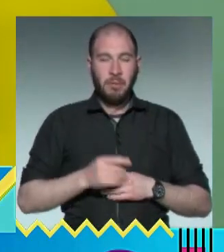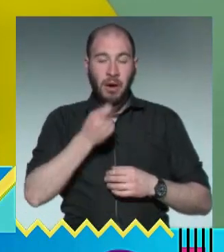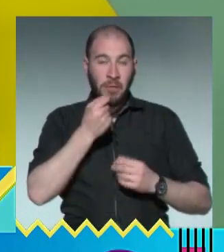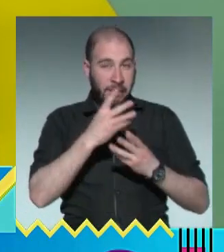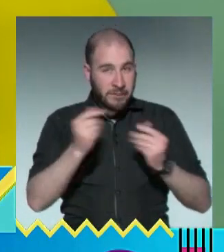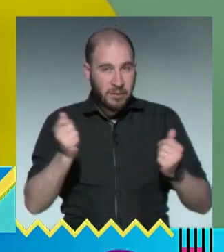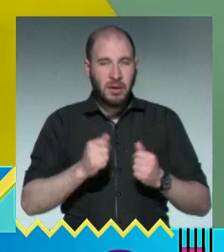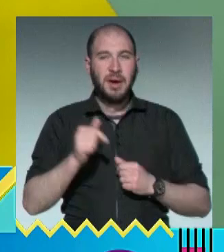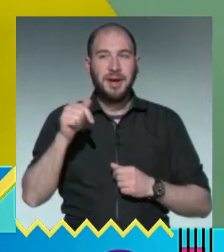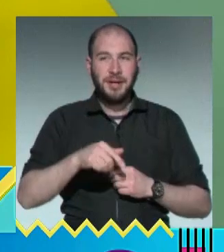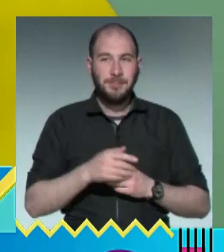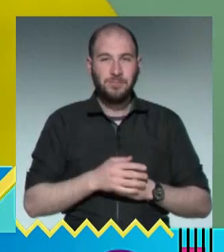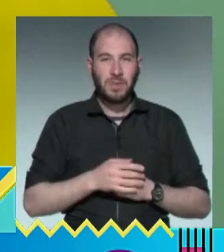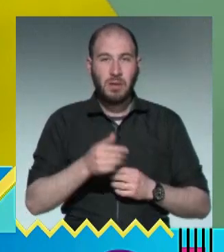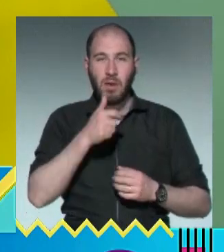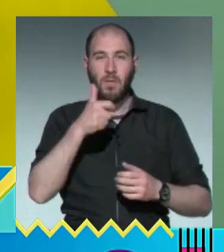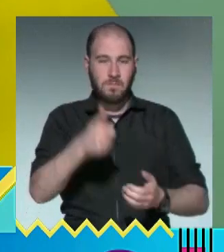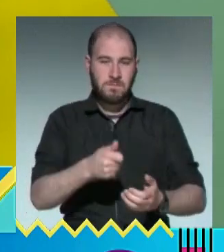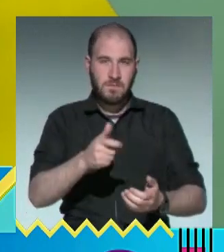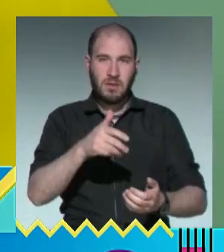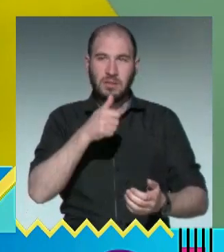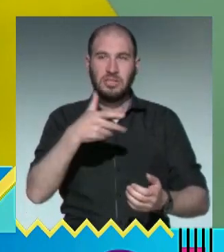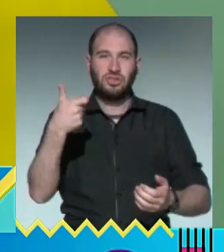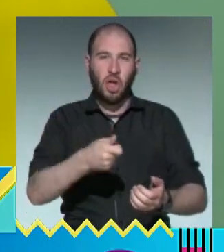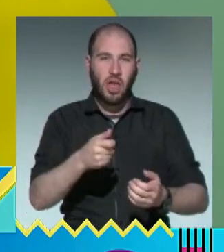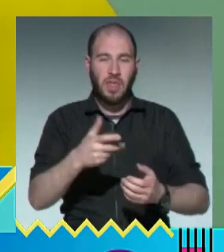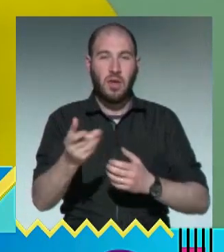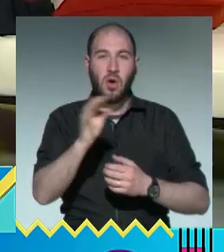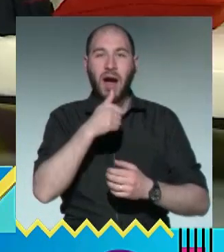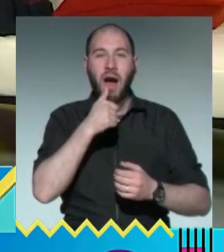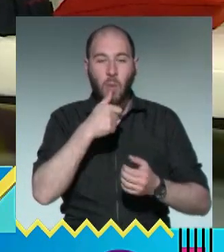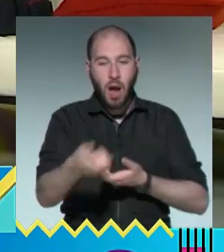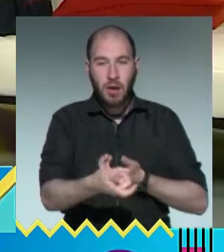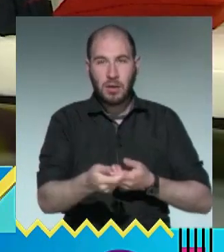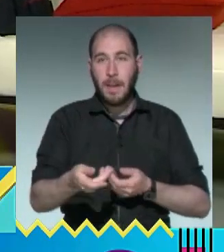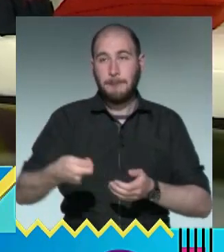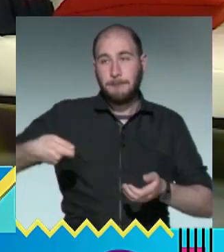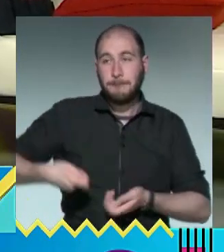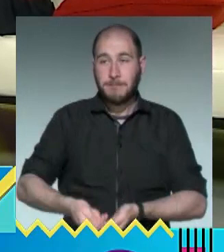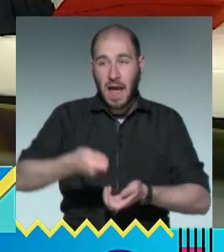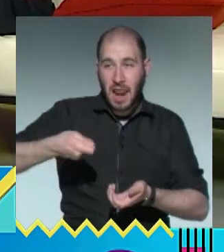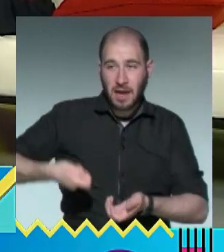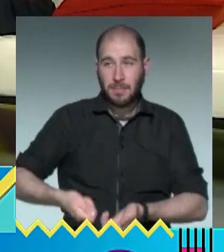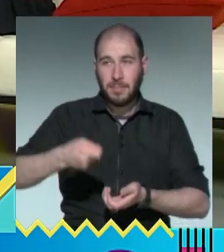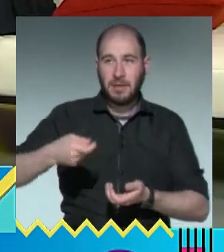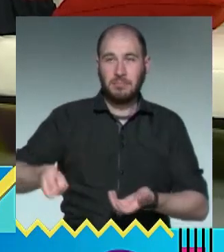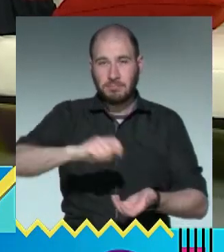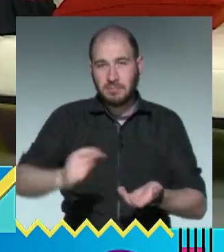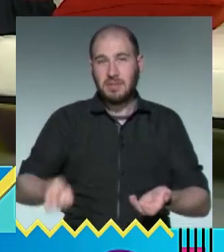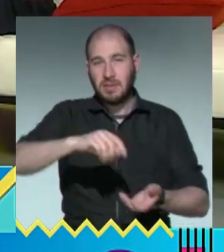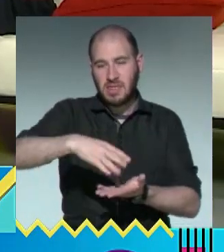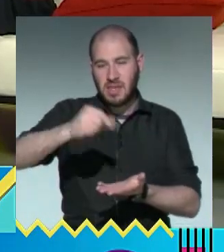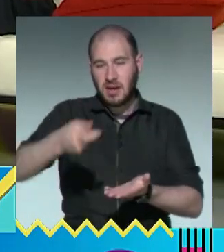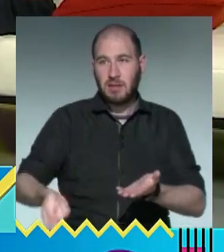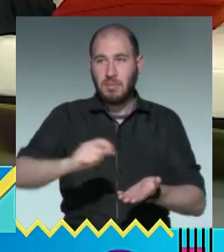que termino, bueno, con el mismo sifón de la soda, una botellita con agua. Una palita. Una pala le palita. tirás tierra. La